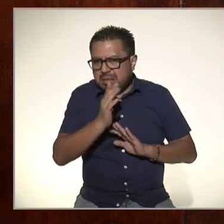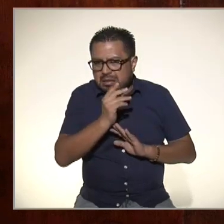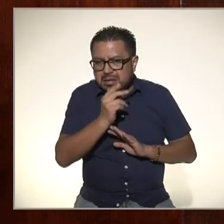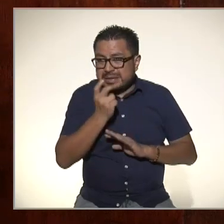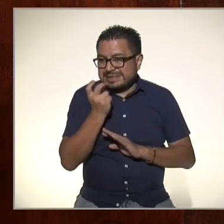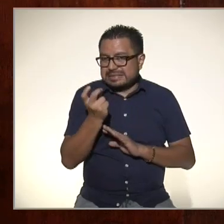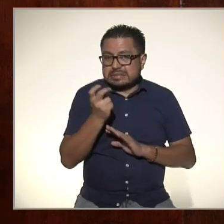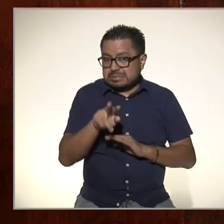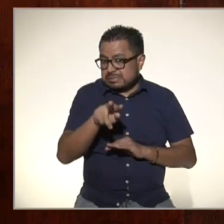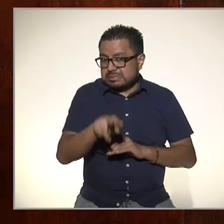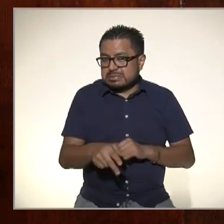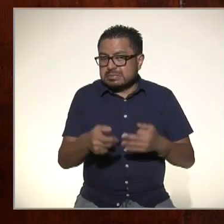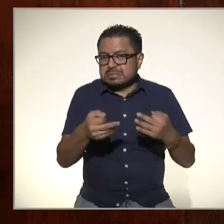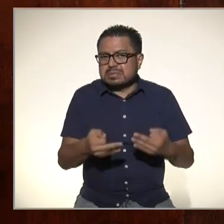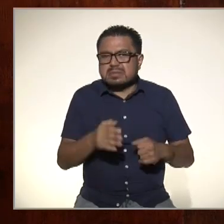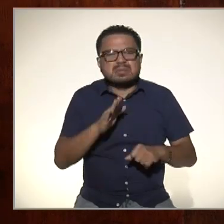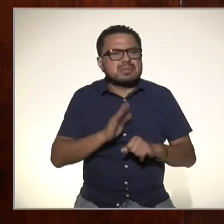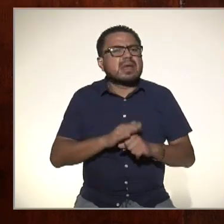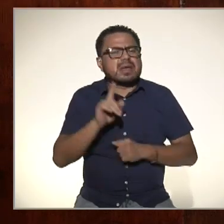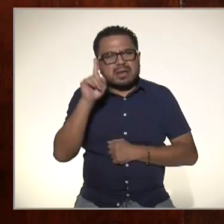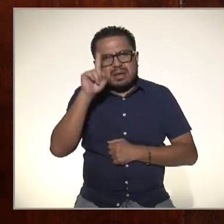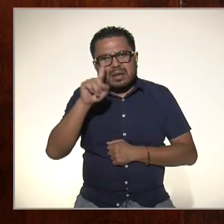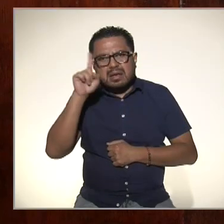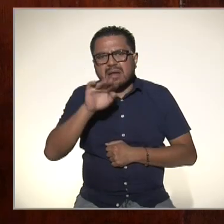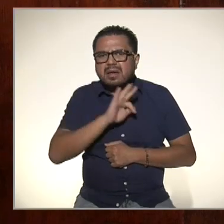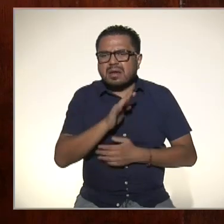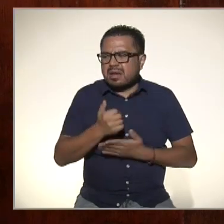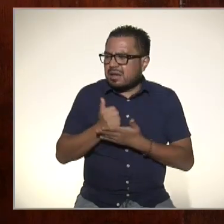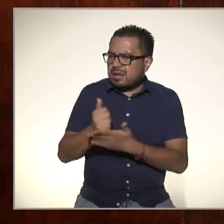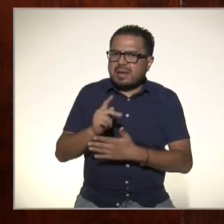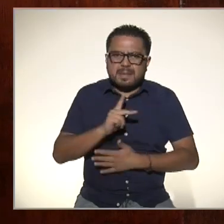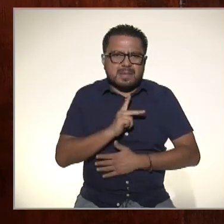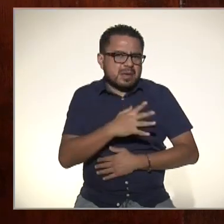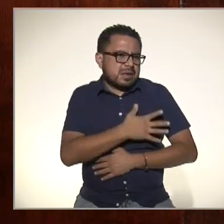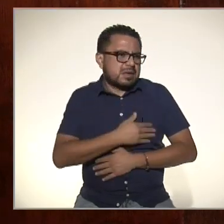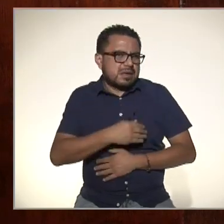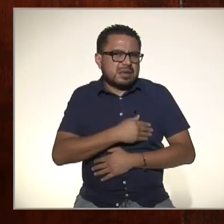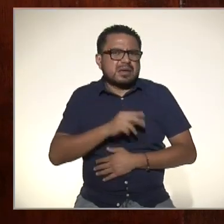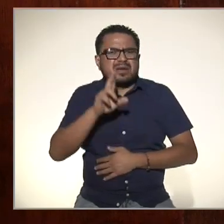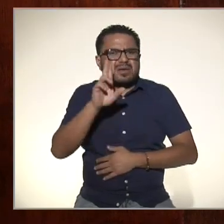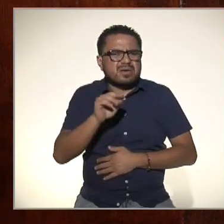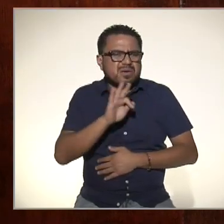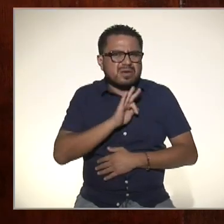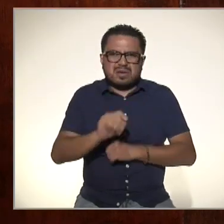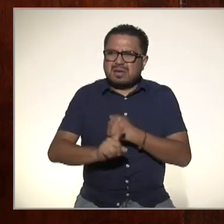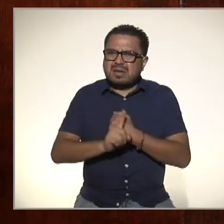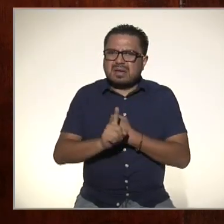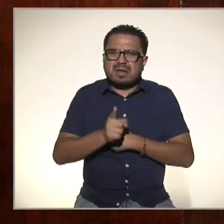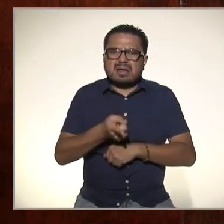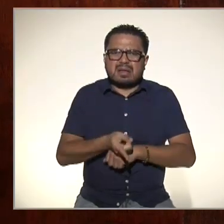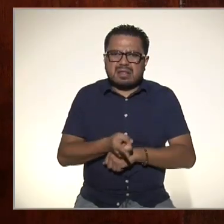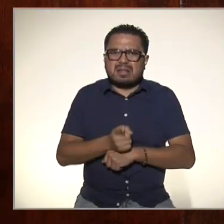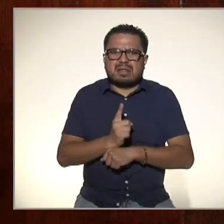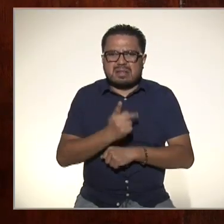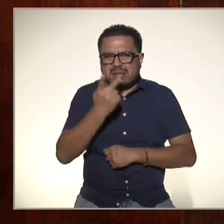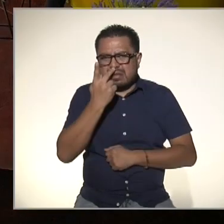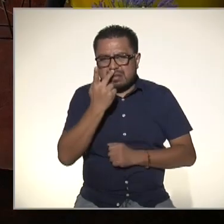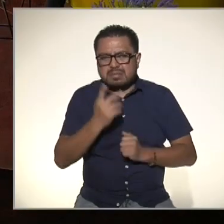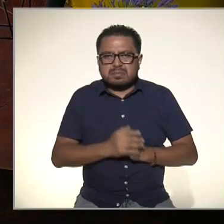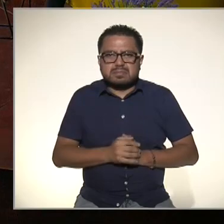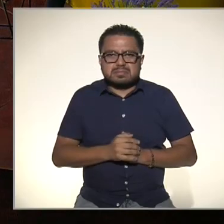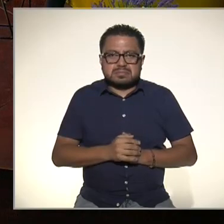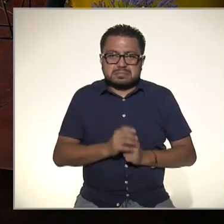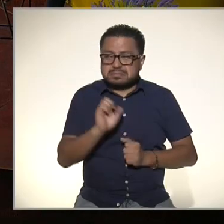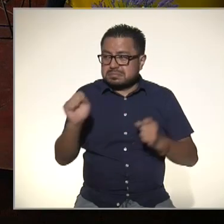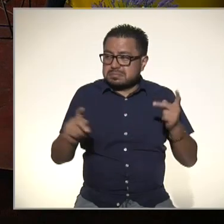¿Esto es cierto? ¿Qué es lo más recomendable para ayudar a mi hijo? Y por supuesto que no quede con disfunción eréctil. Pepe.